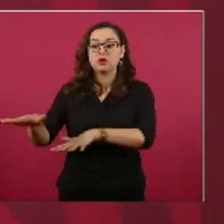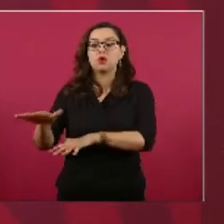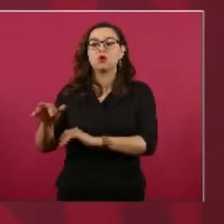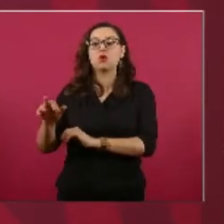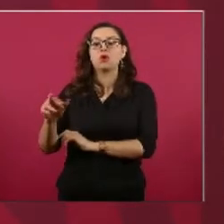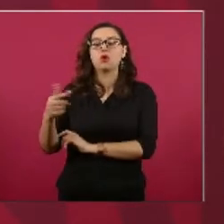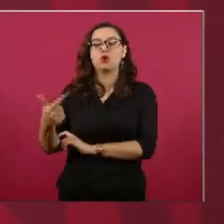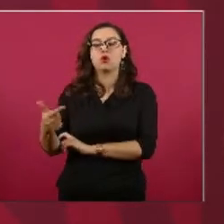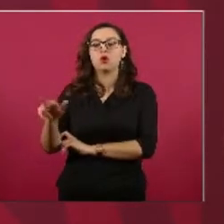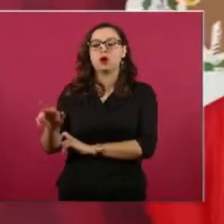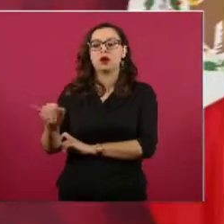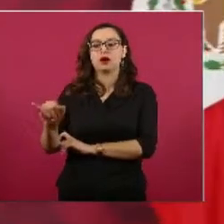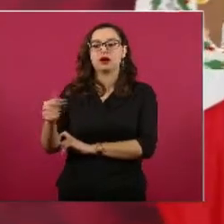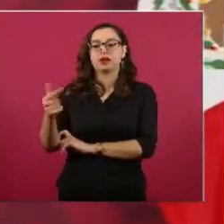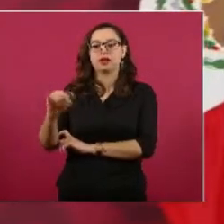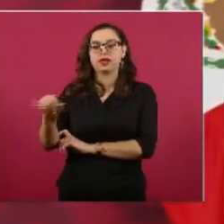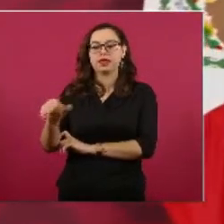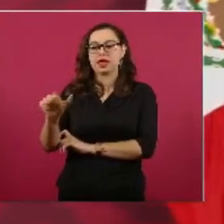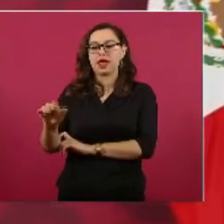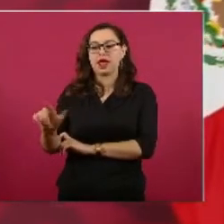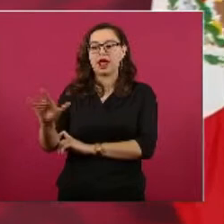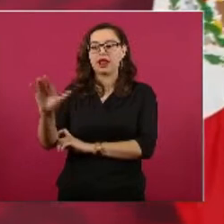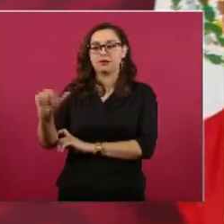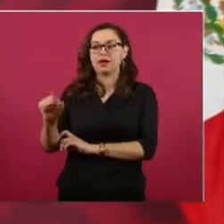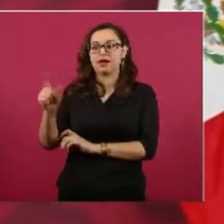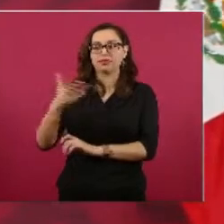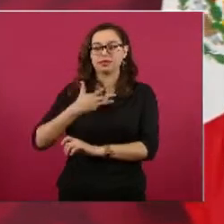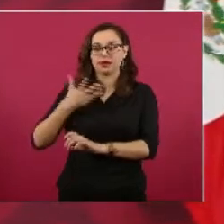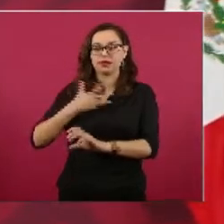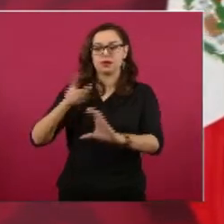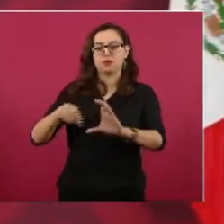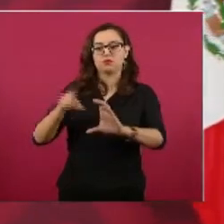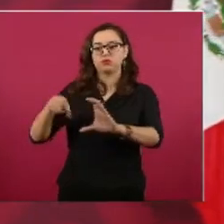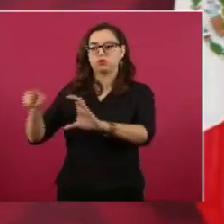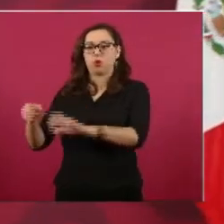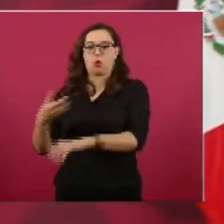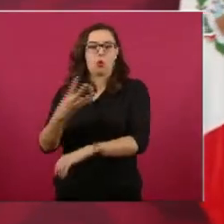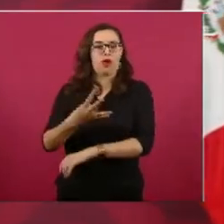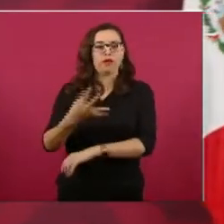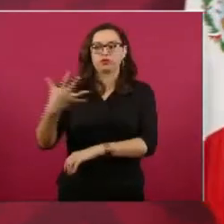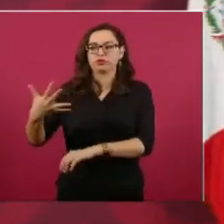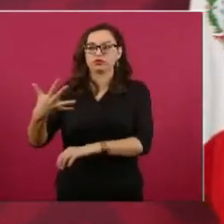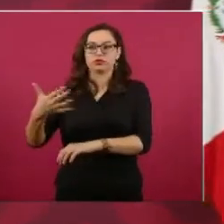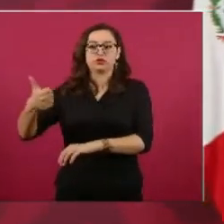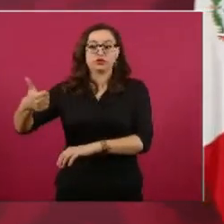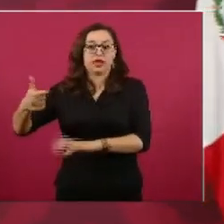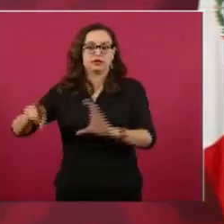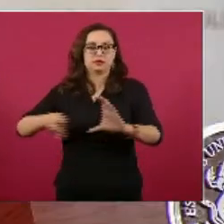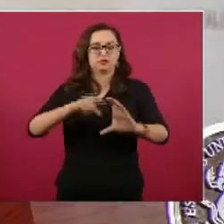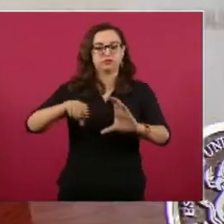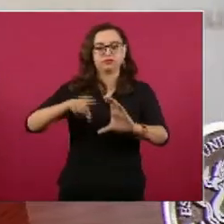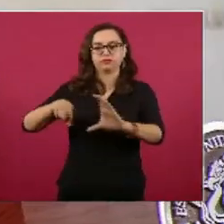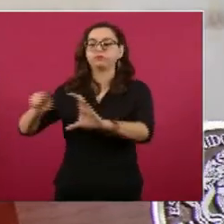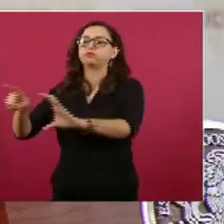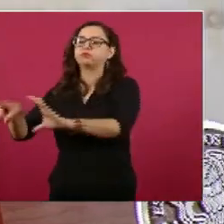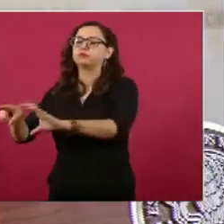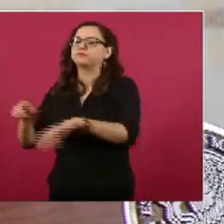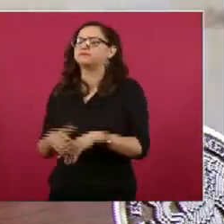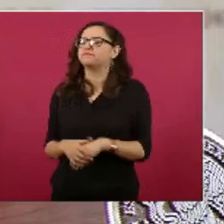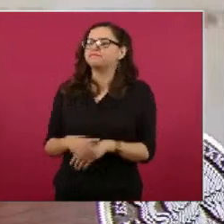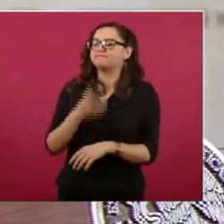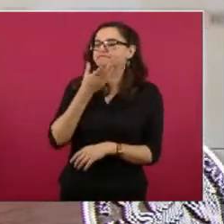que si tienen cuatro o seis turbinas les daban posibilidad